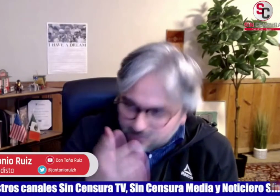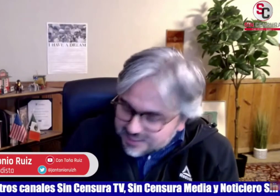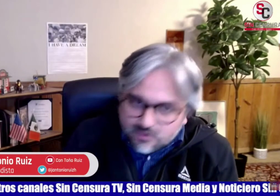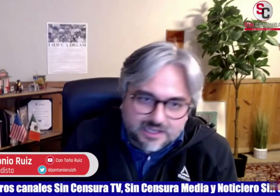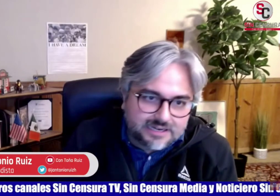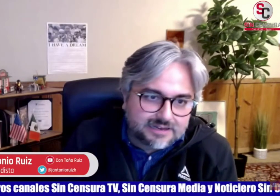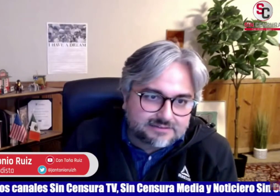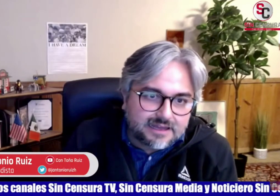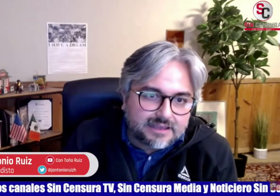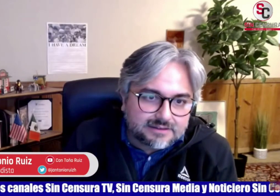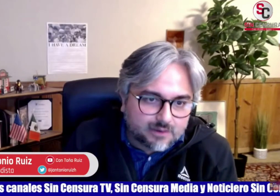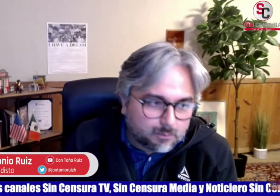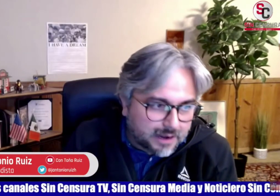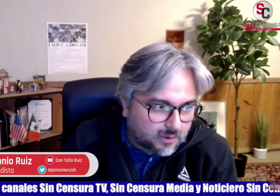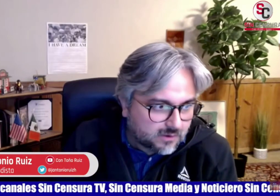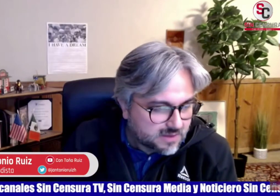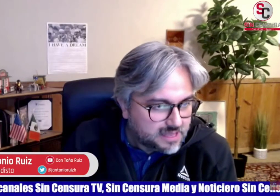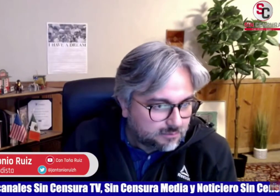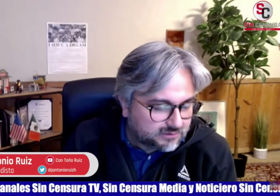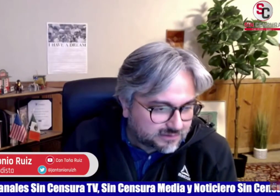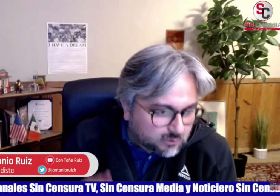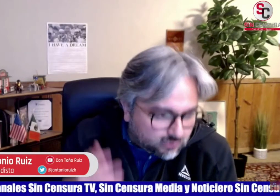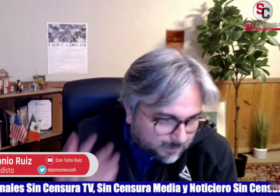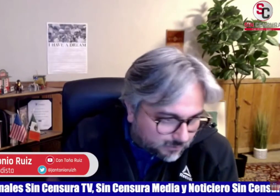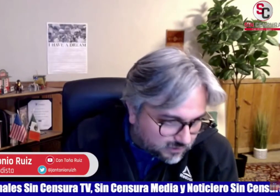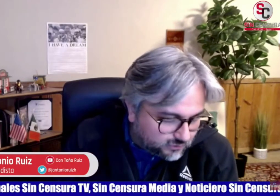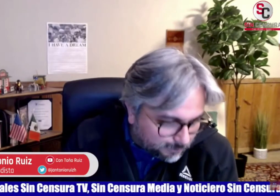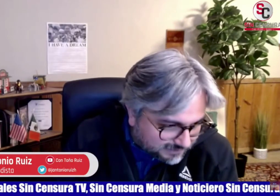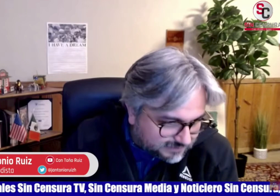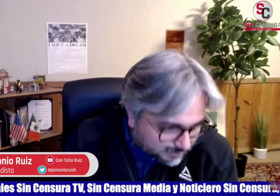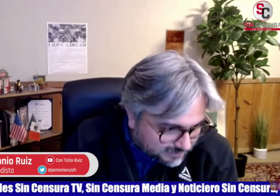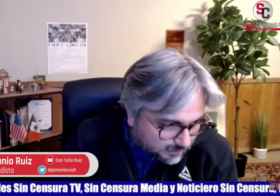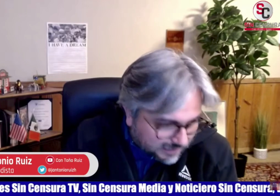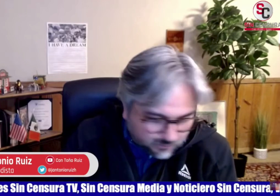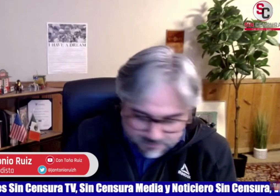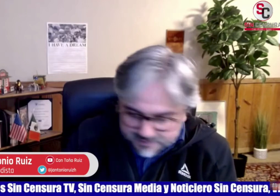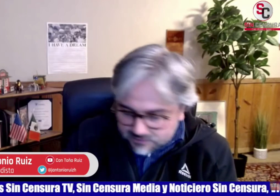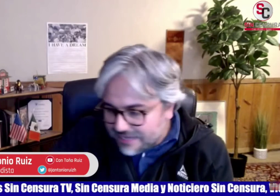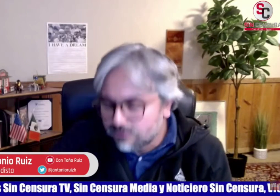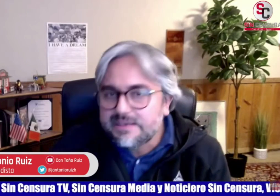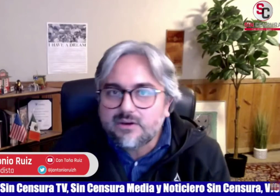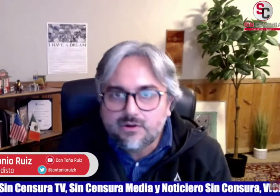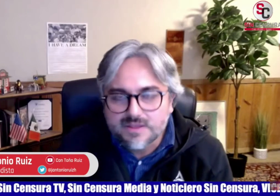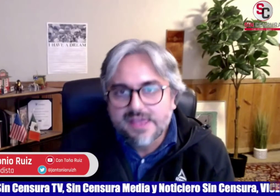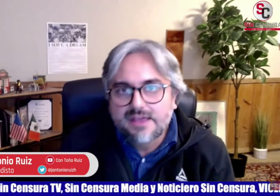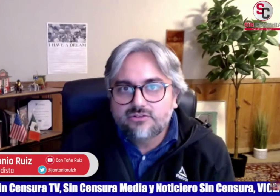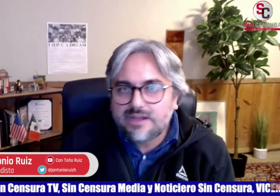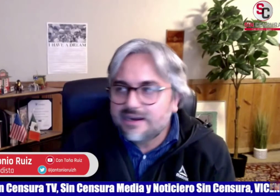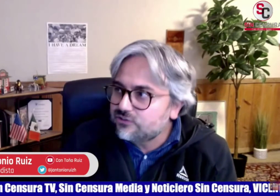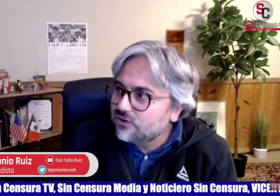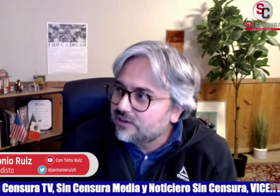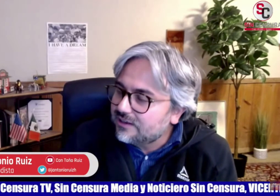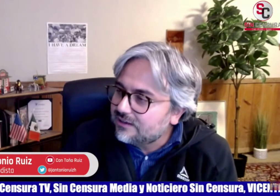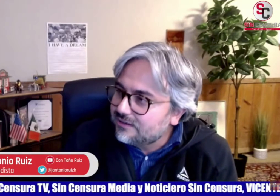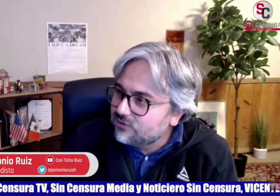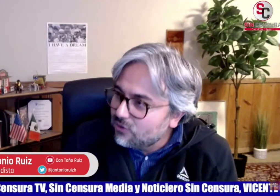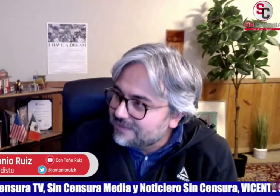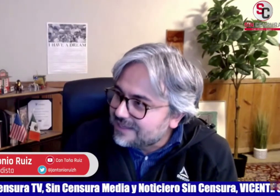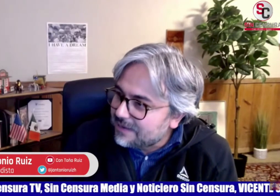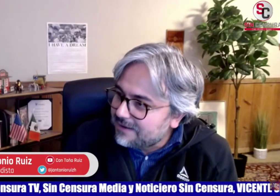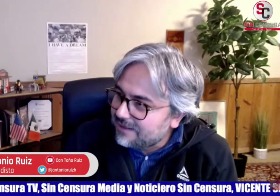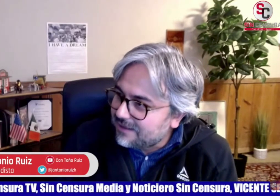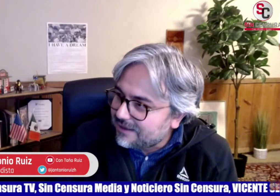que aprovechando que Alina está ahí en Sao Paulo, pues hacemos una proyección precisamente para el domingo? Ya el domingo es una elección que